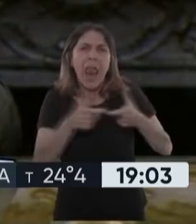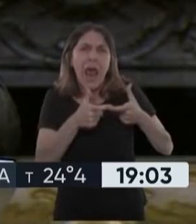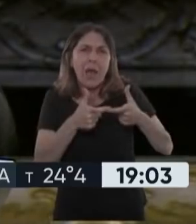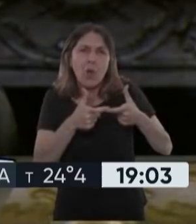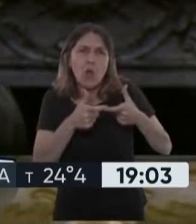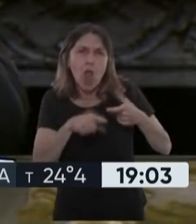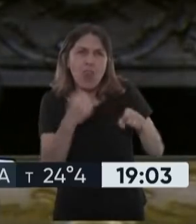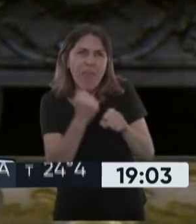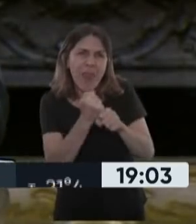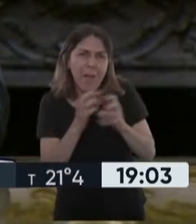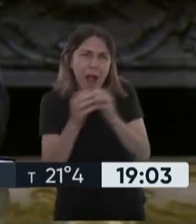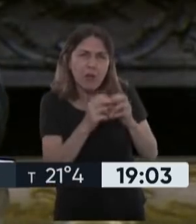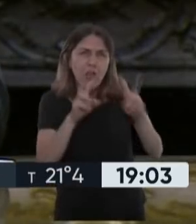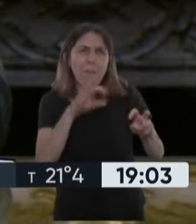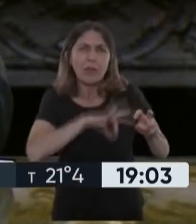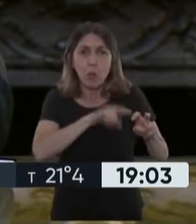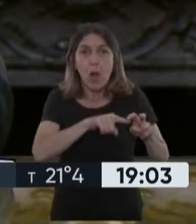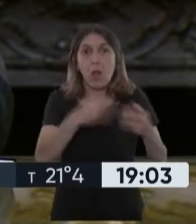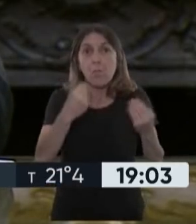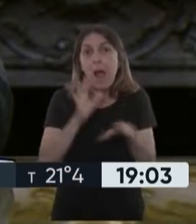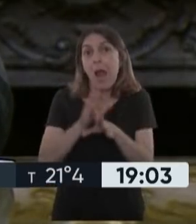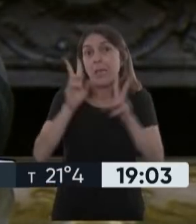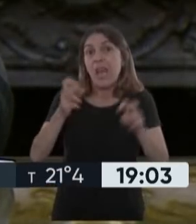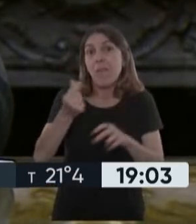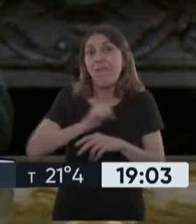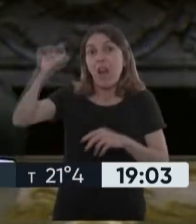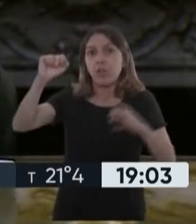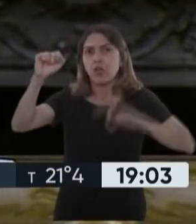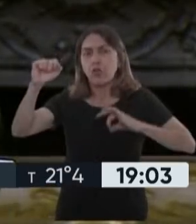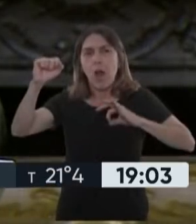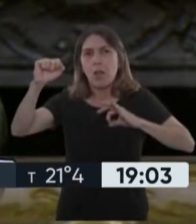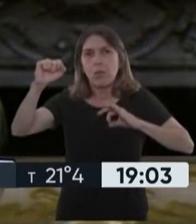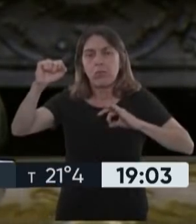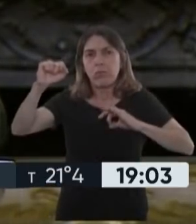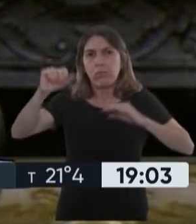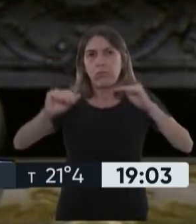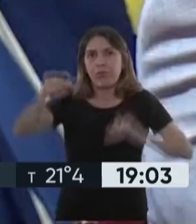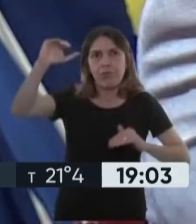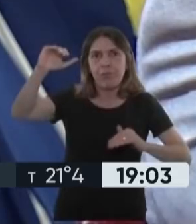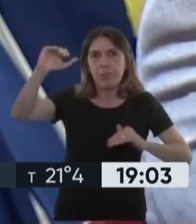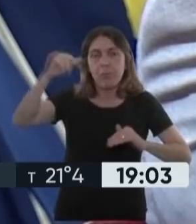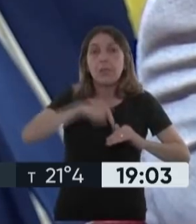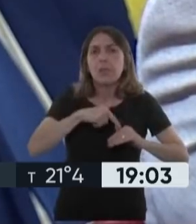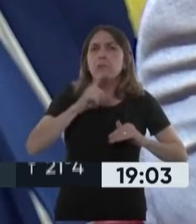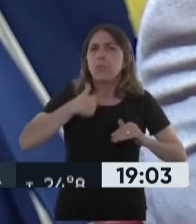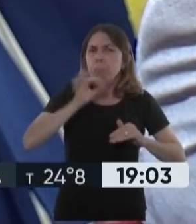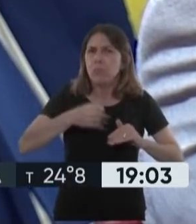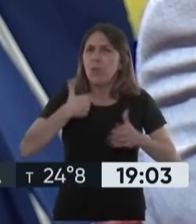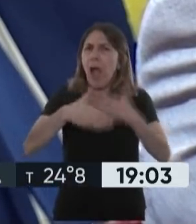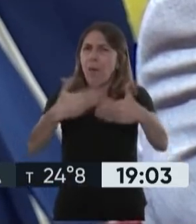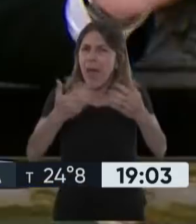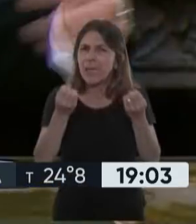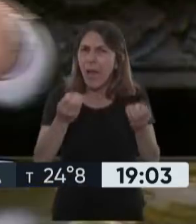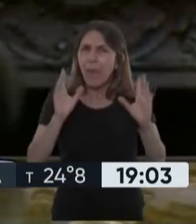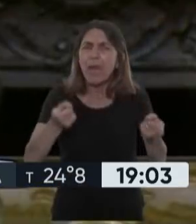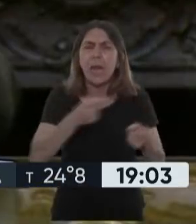los desfasajes que ha generado el proceso inflacionario en acuerdos paritarios. Y sé que estamos avanzando bien, y